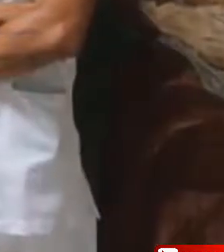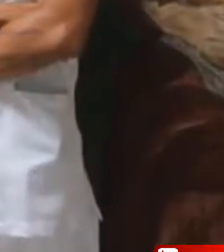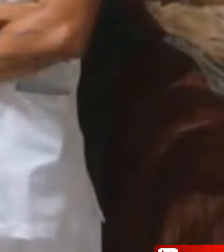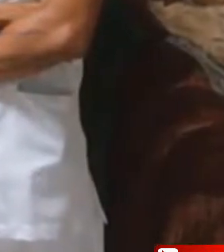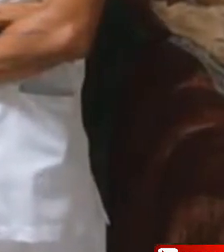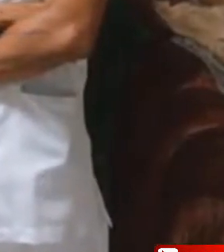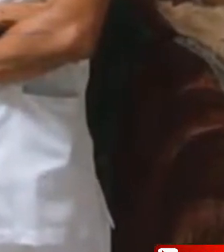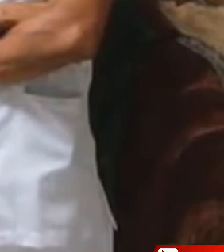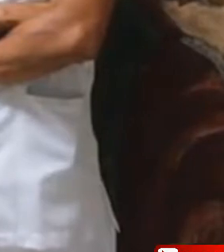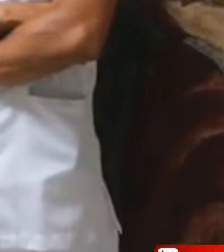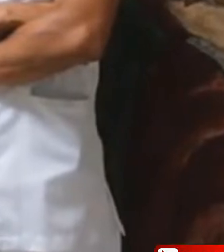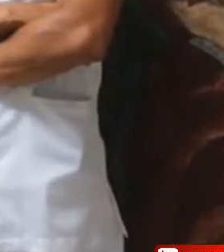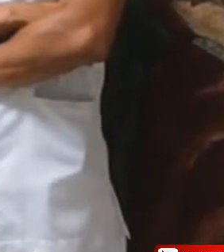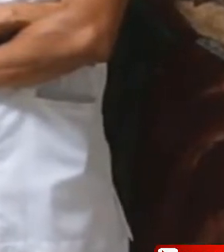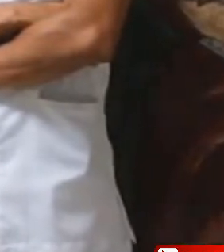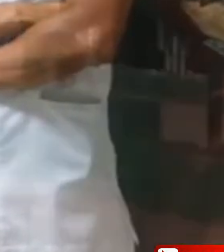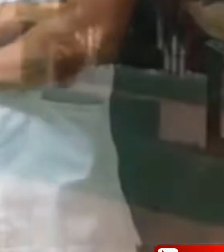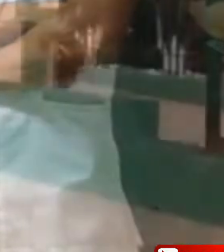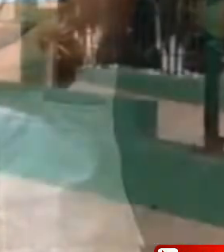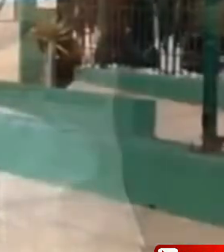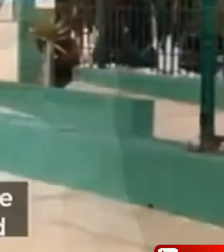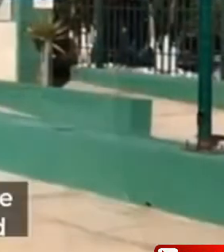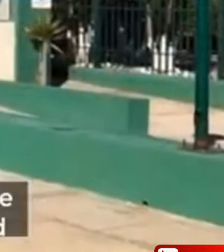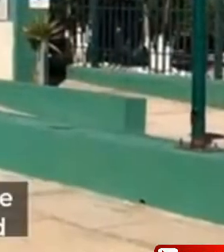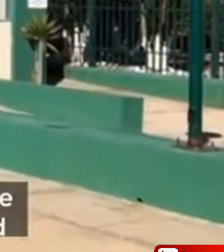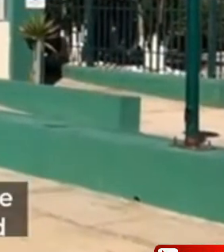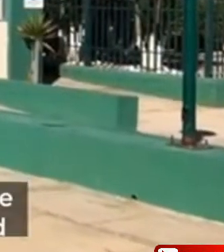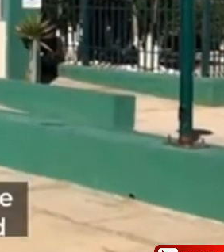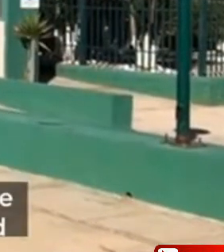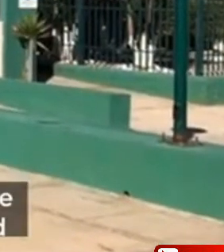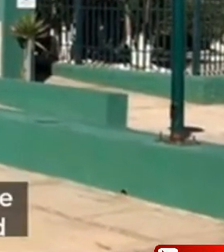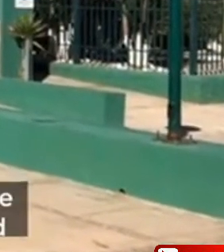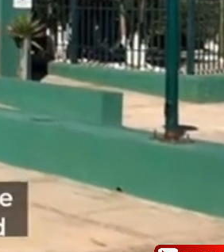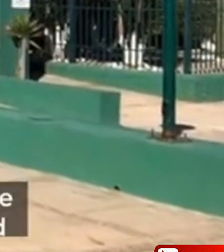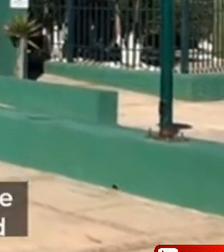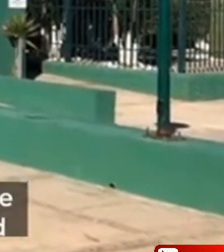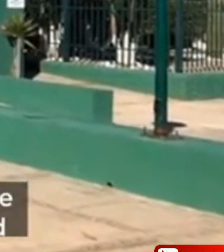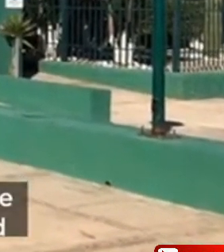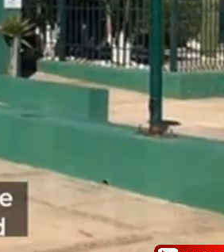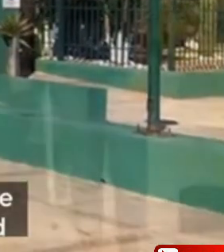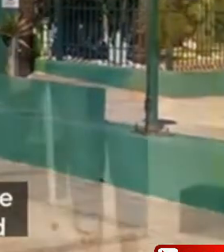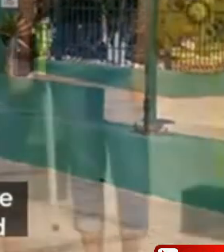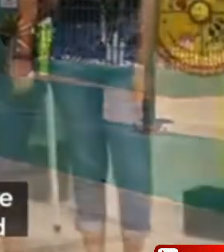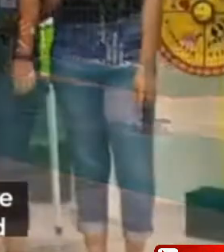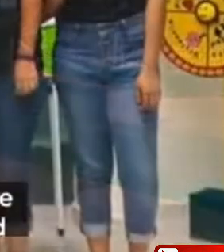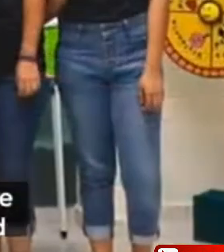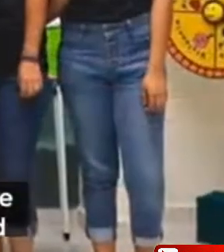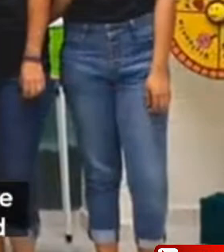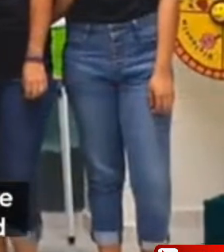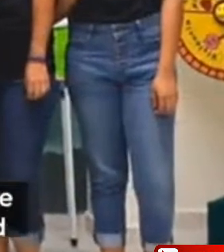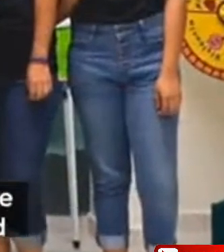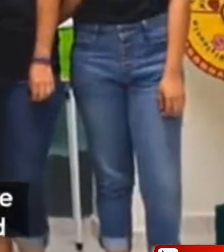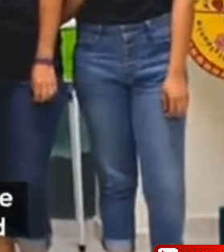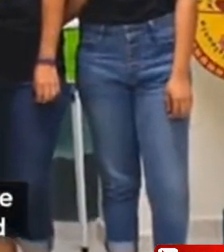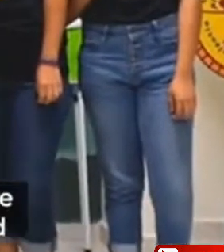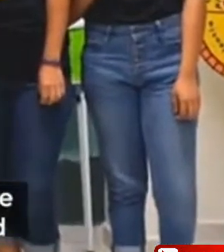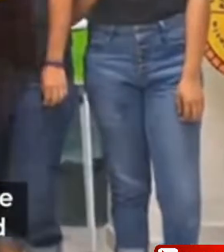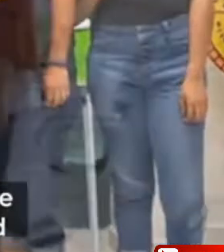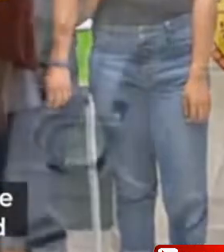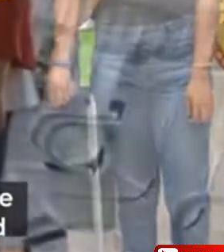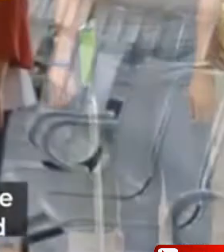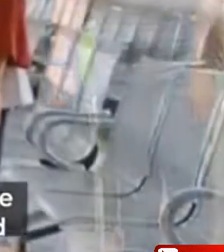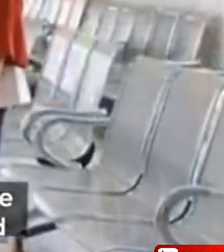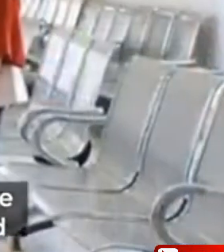Seguro Social se escribe con 3 S's, aunque una de ellas es invisible. No se ve, pero se siente, y es la S de